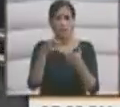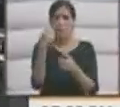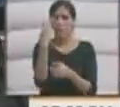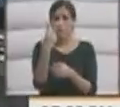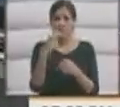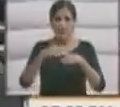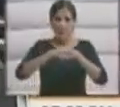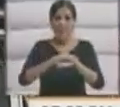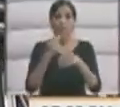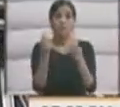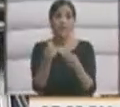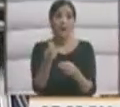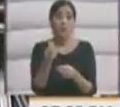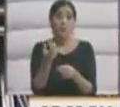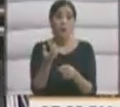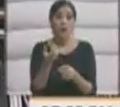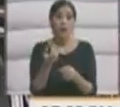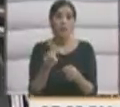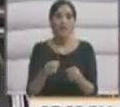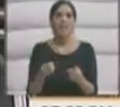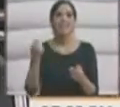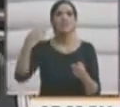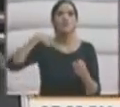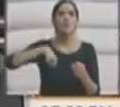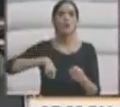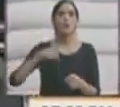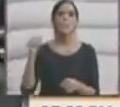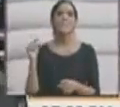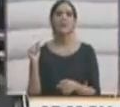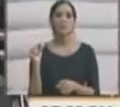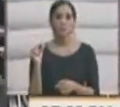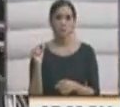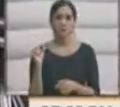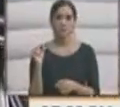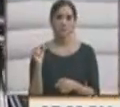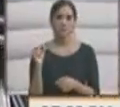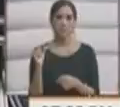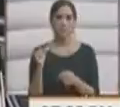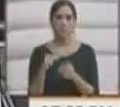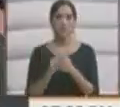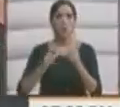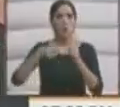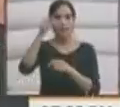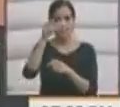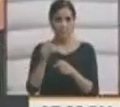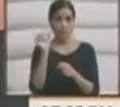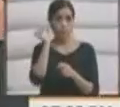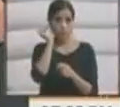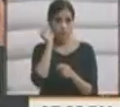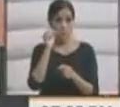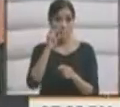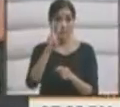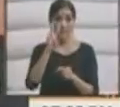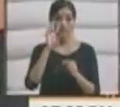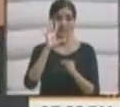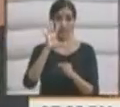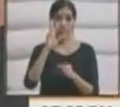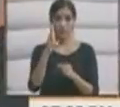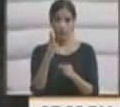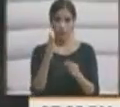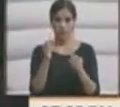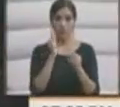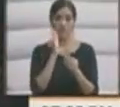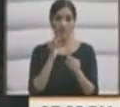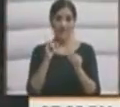ya cuesta el sueldo mínimo. Mari 2952 nos está diciendo en este momento a